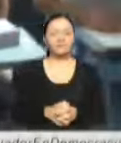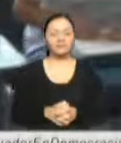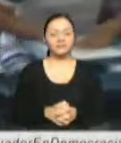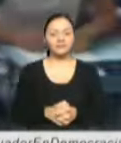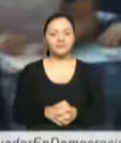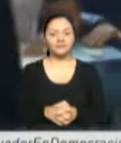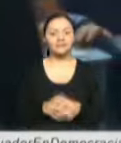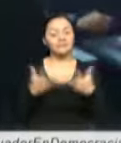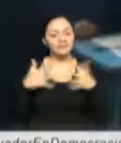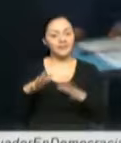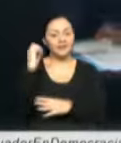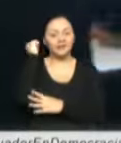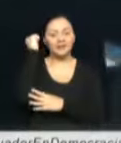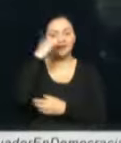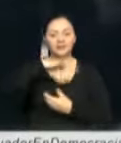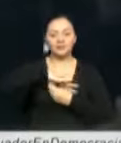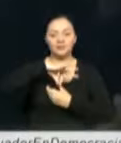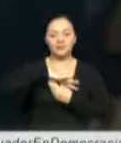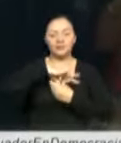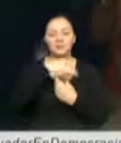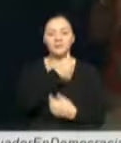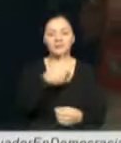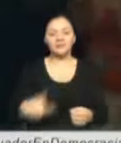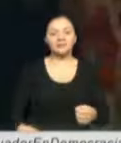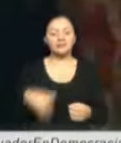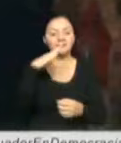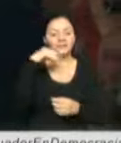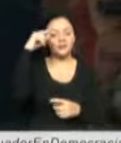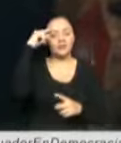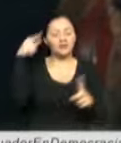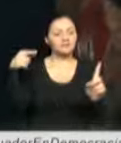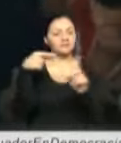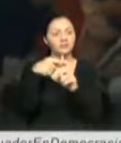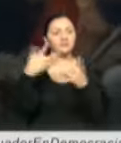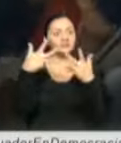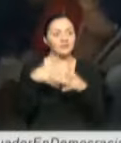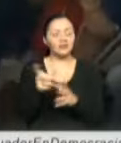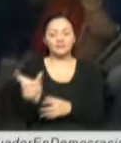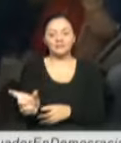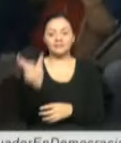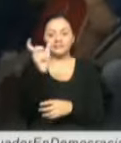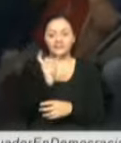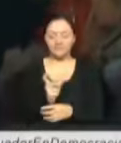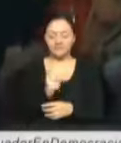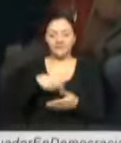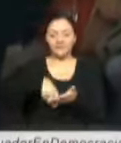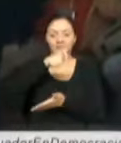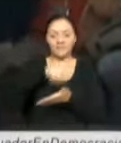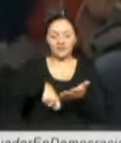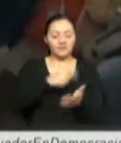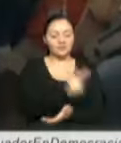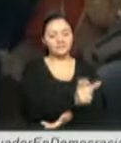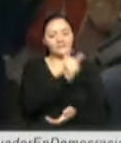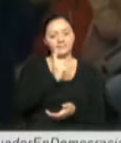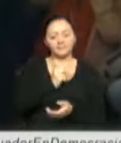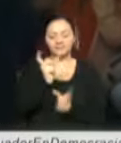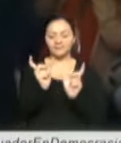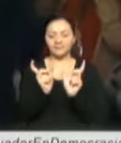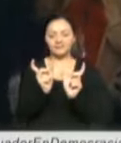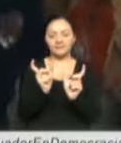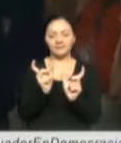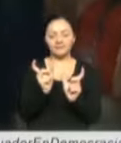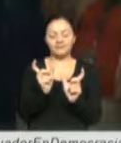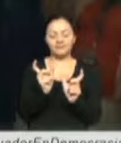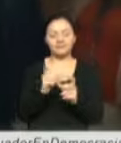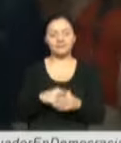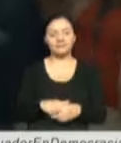Acaba de ejercer su derecho al voto el presidente de la República. En este momento retira, hace su firma y retira, por supuesto, también el